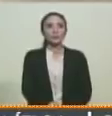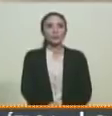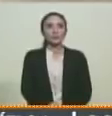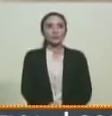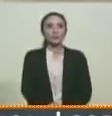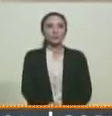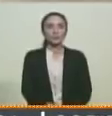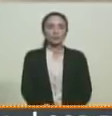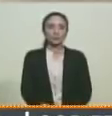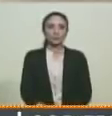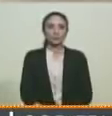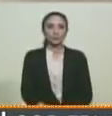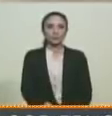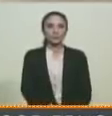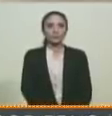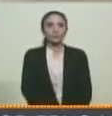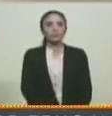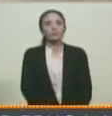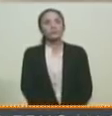imposible pues de alcanzar.